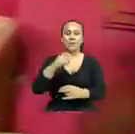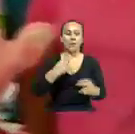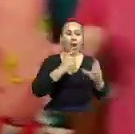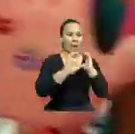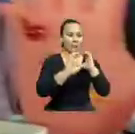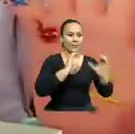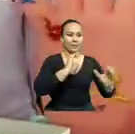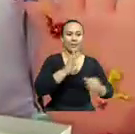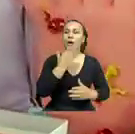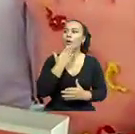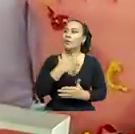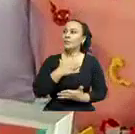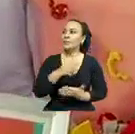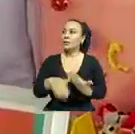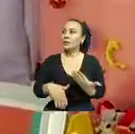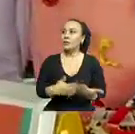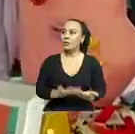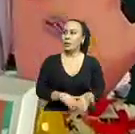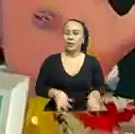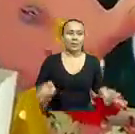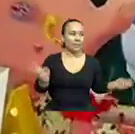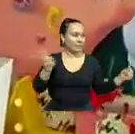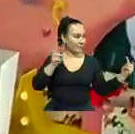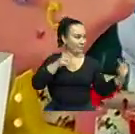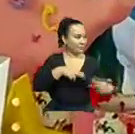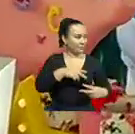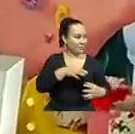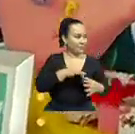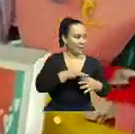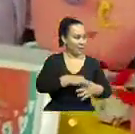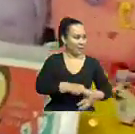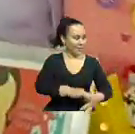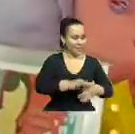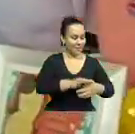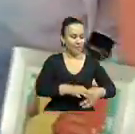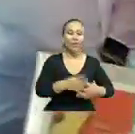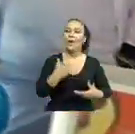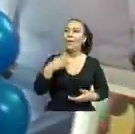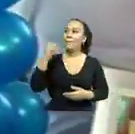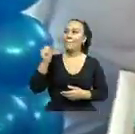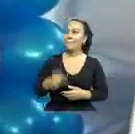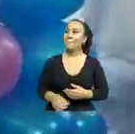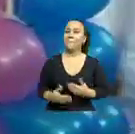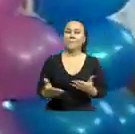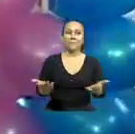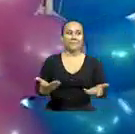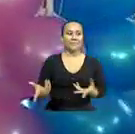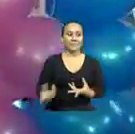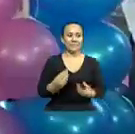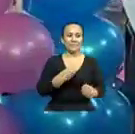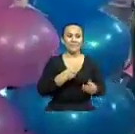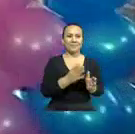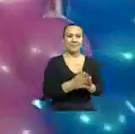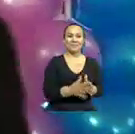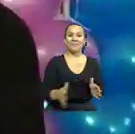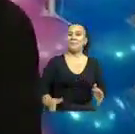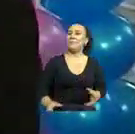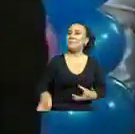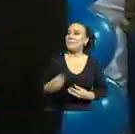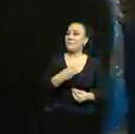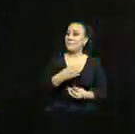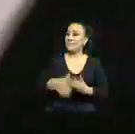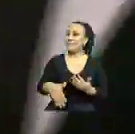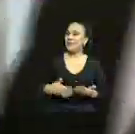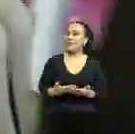buen día. Detállenos un poco esta temática de la semana de la lactancia materna. Buen día, bienvenida.